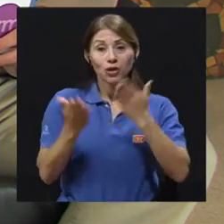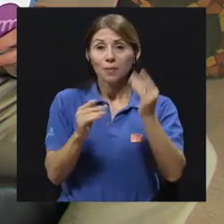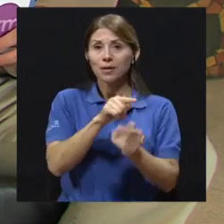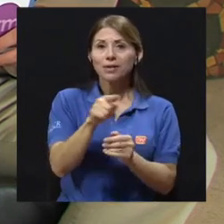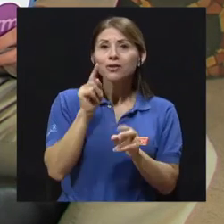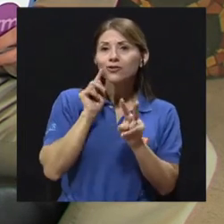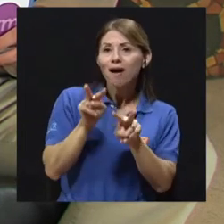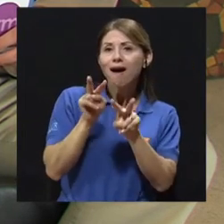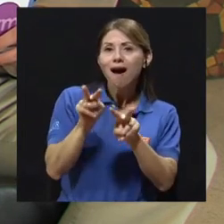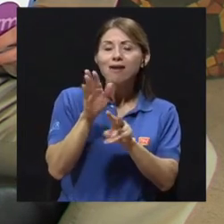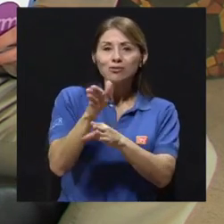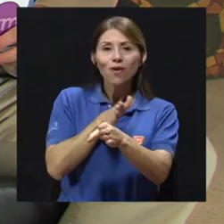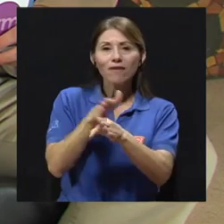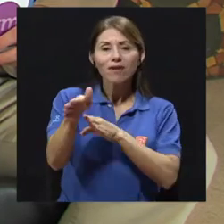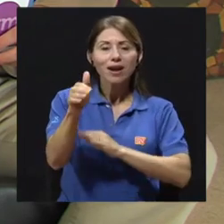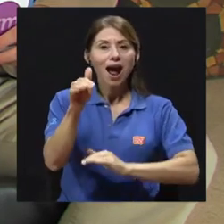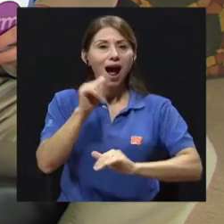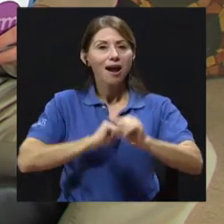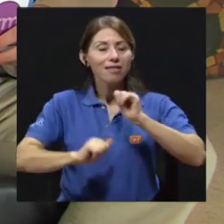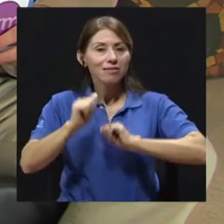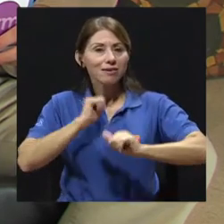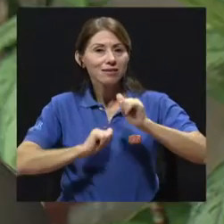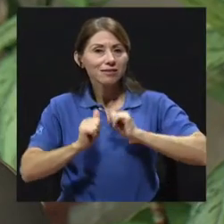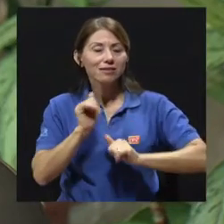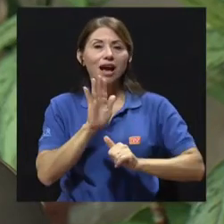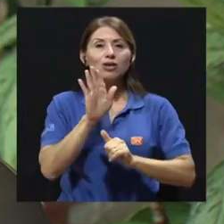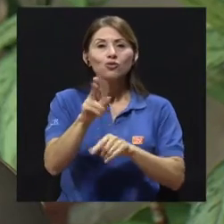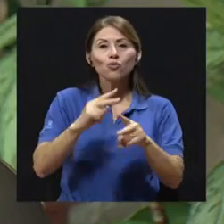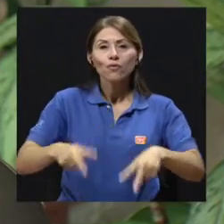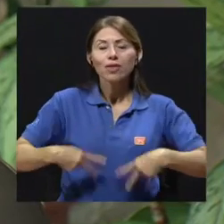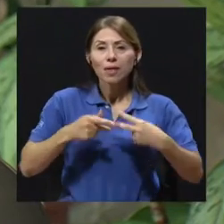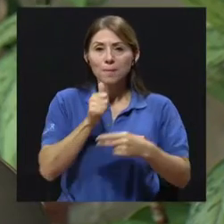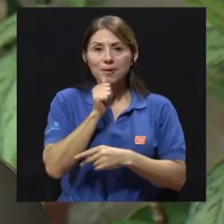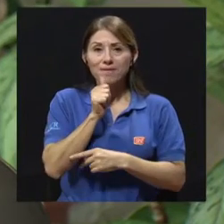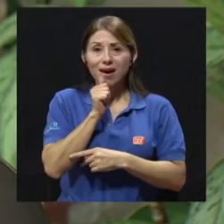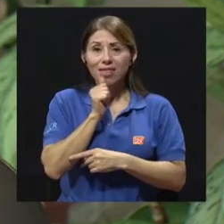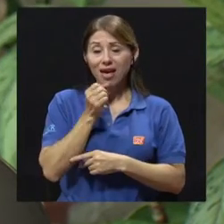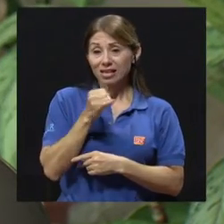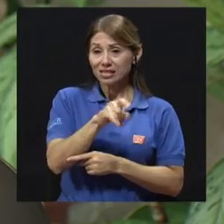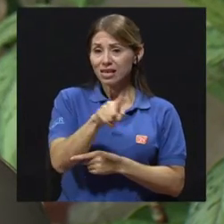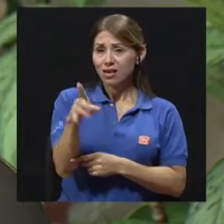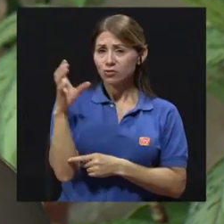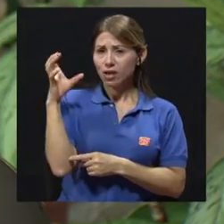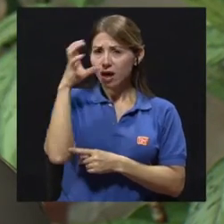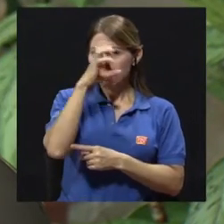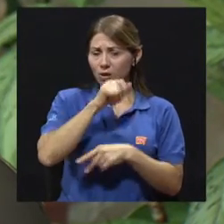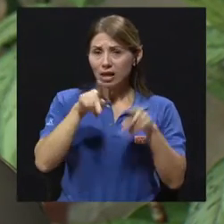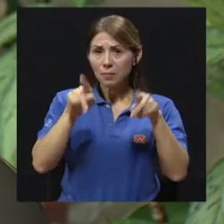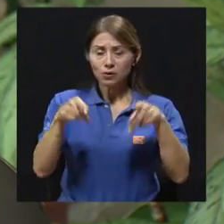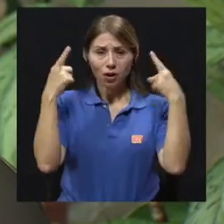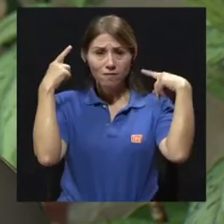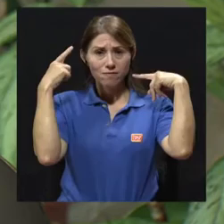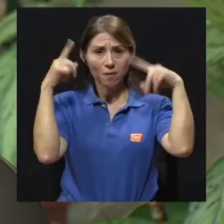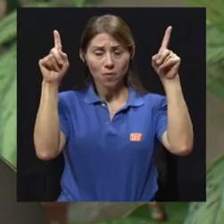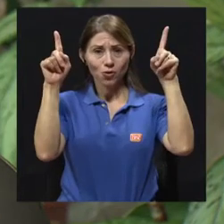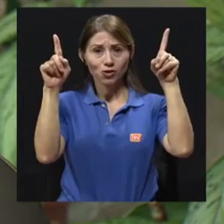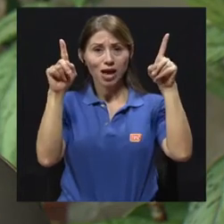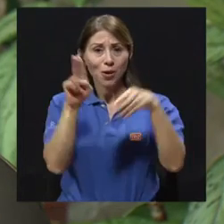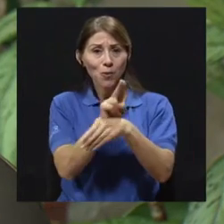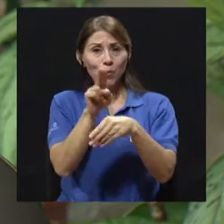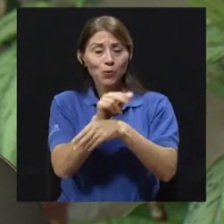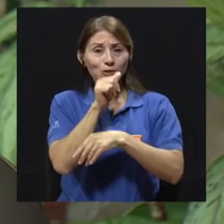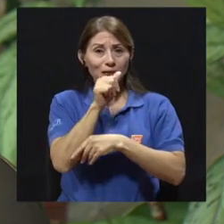carrera artística, en cuanto a su vida privada y personal, y si esto más bien va a generar conductas contraproducentes por ese